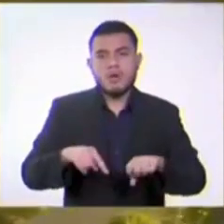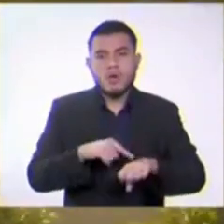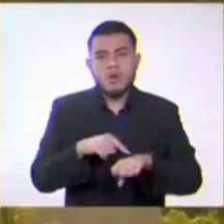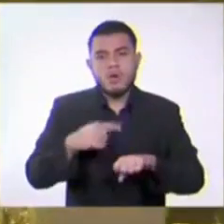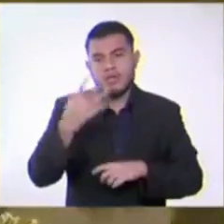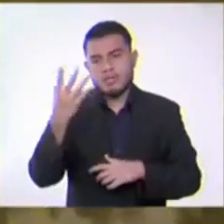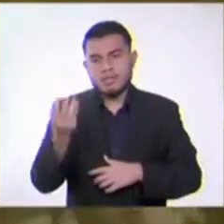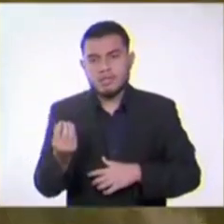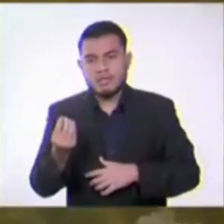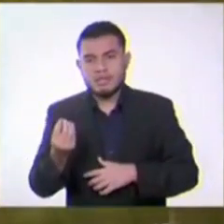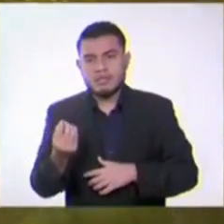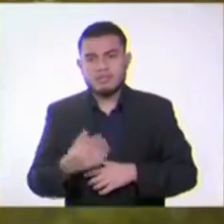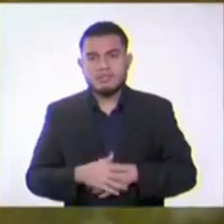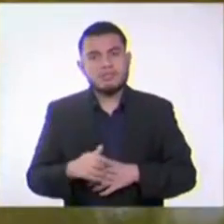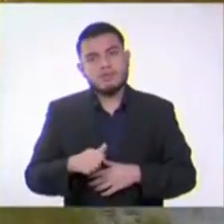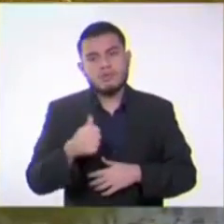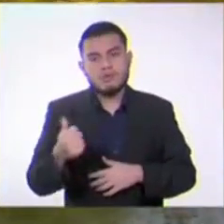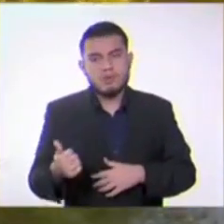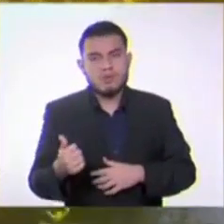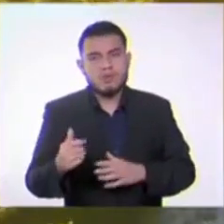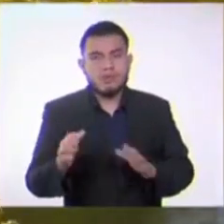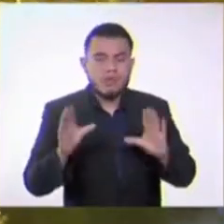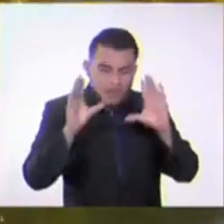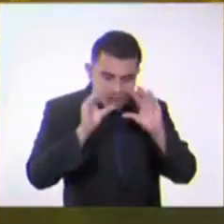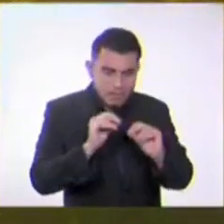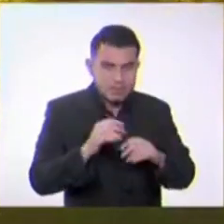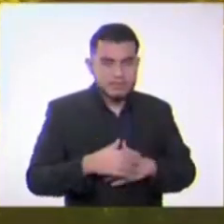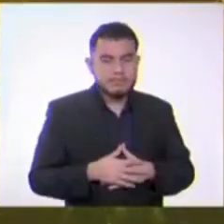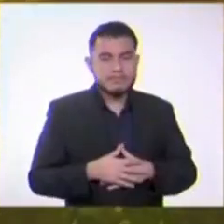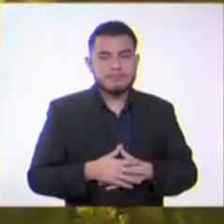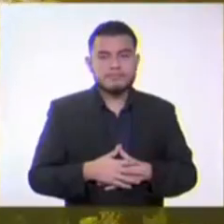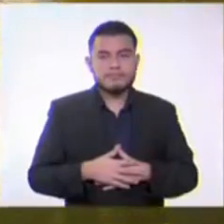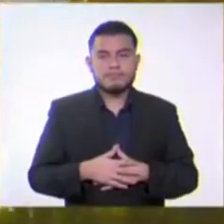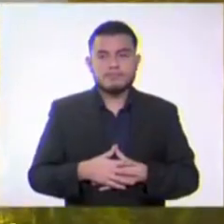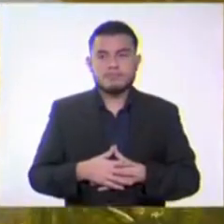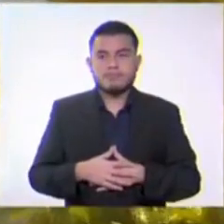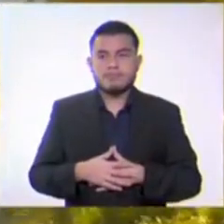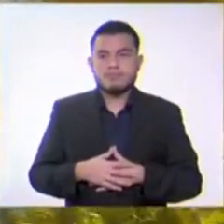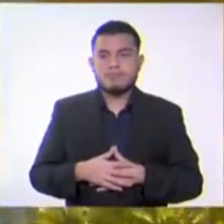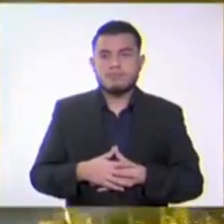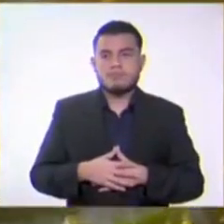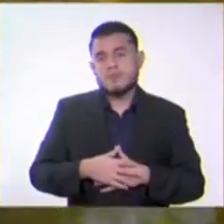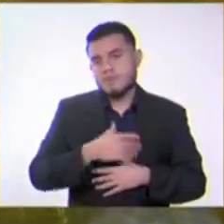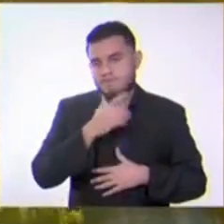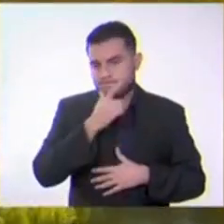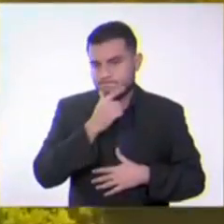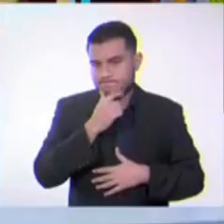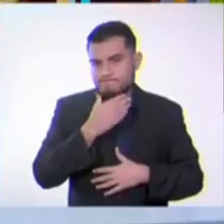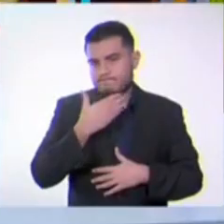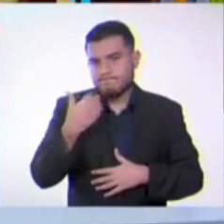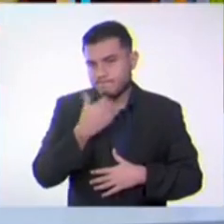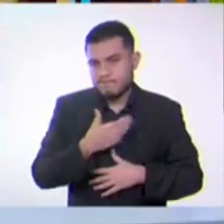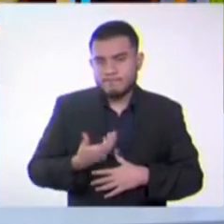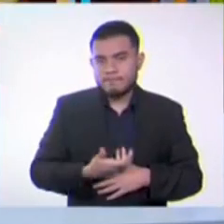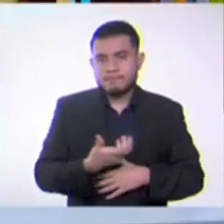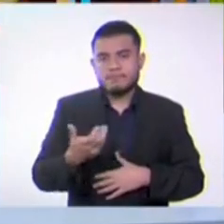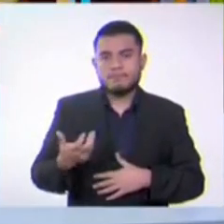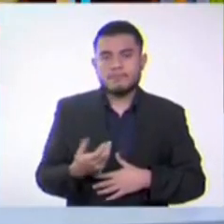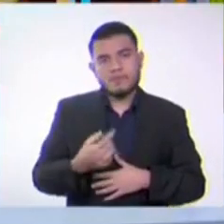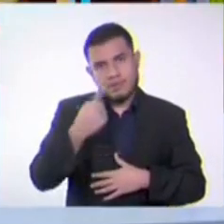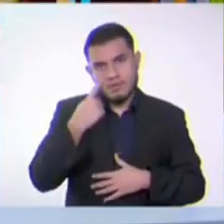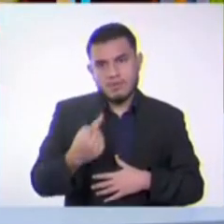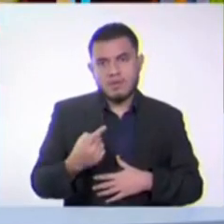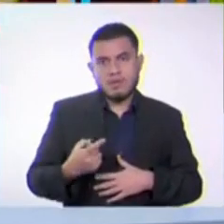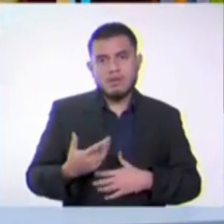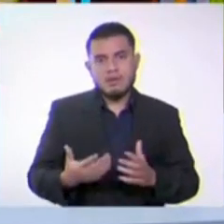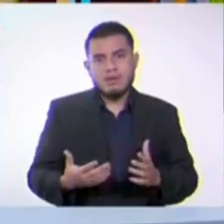día y lo restante será de noche. Muy curioso cómo ocurre todo esto. Si notas, aunque es un